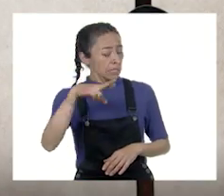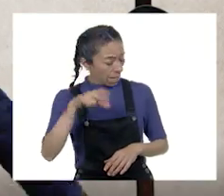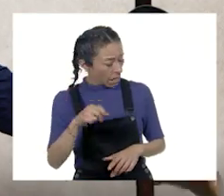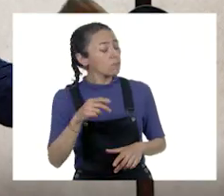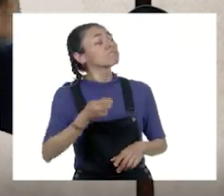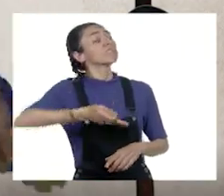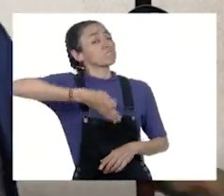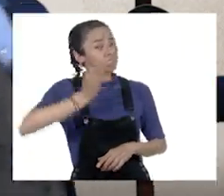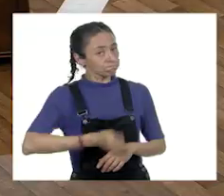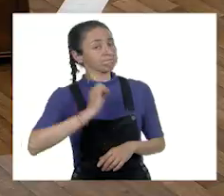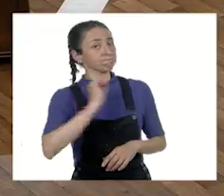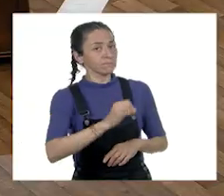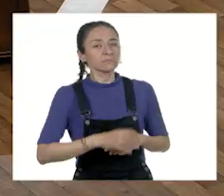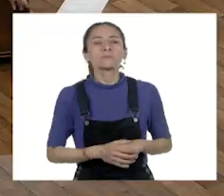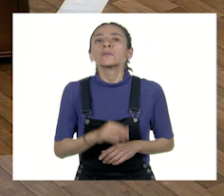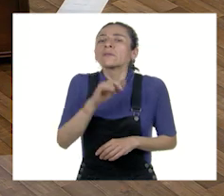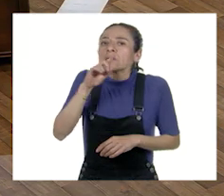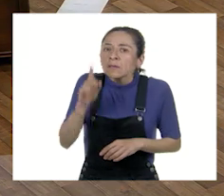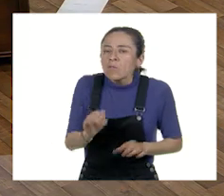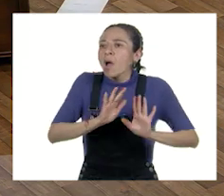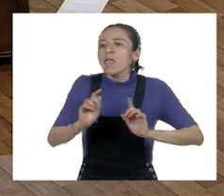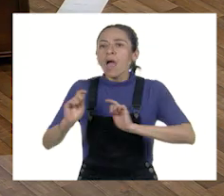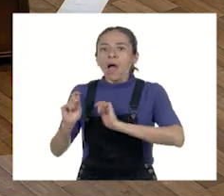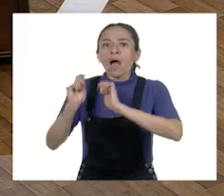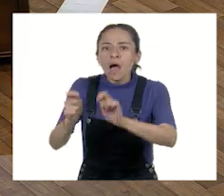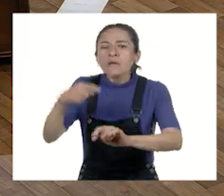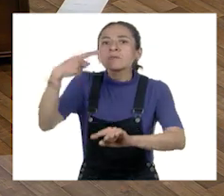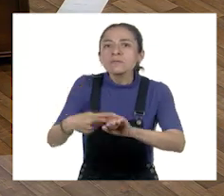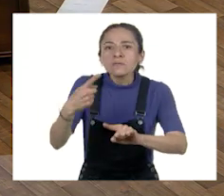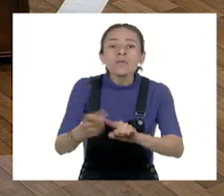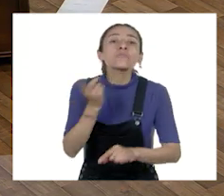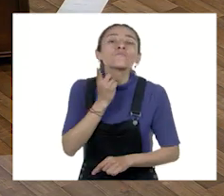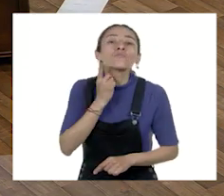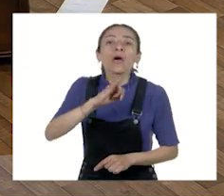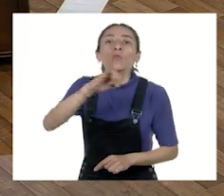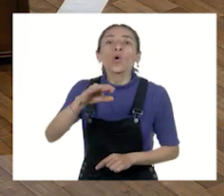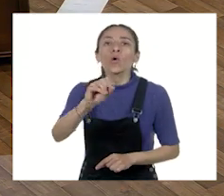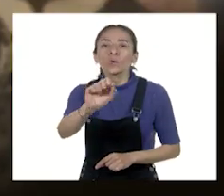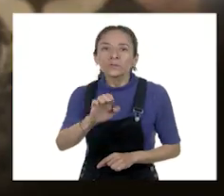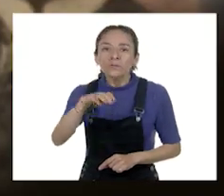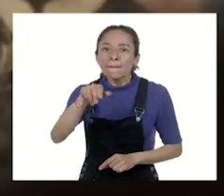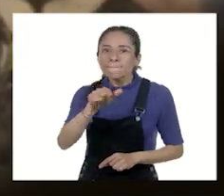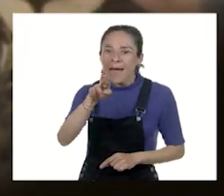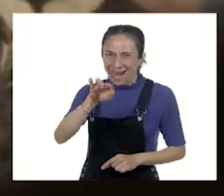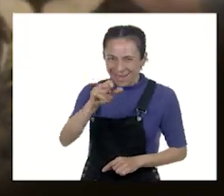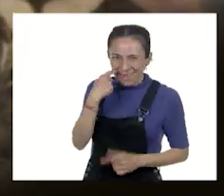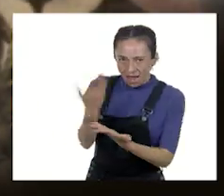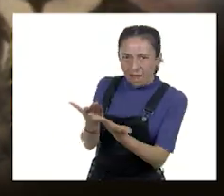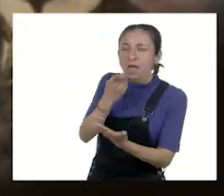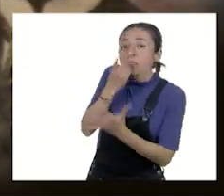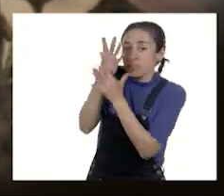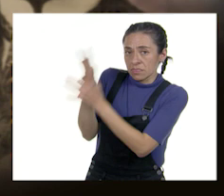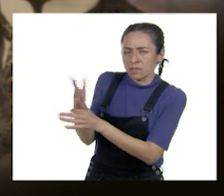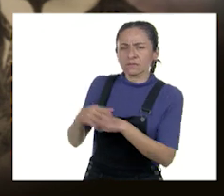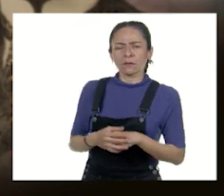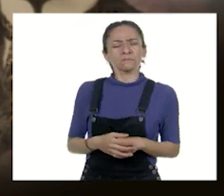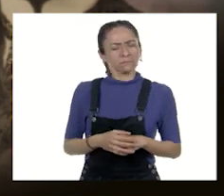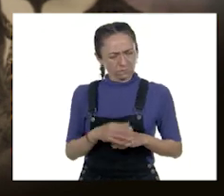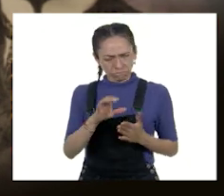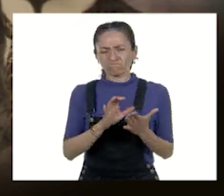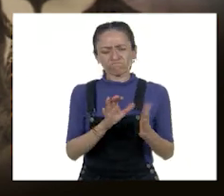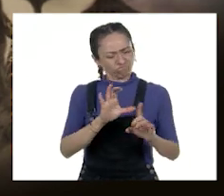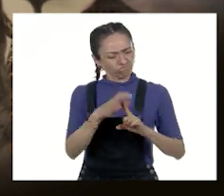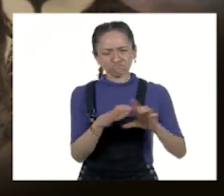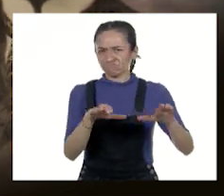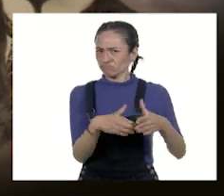Cuando le tocó el turno al diputado José María Rodríguez, dijo: La comisión ha cumplido con su deber y por